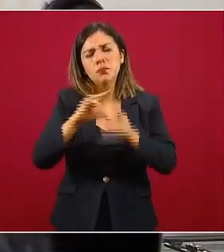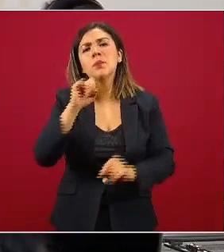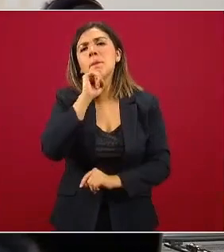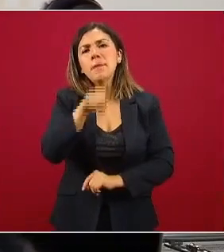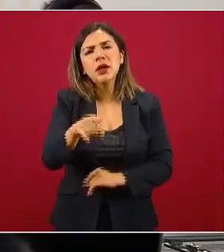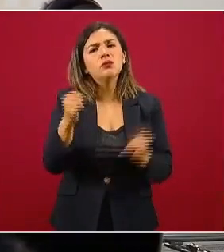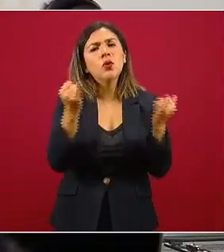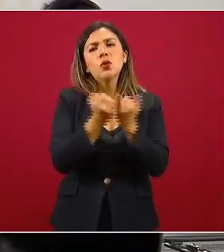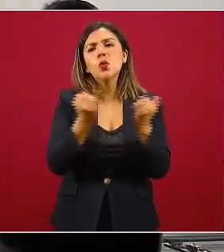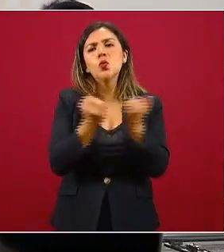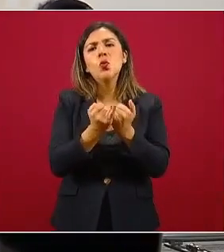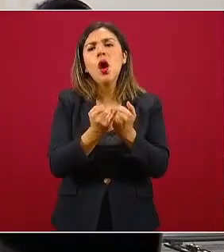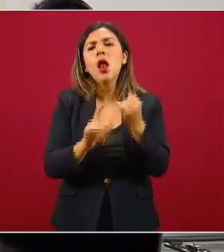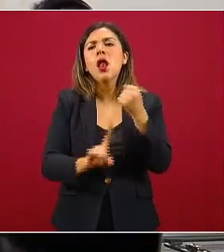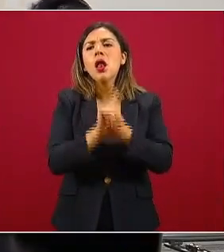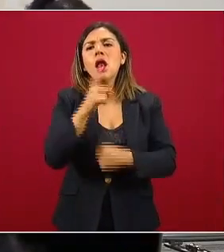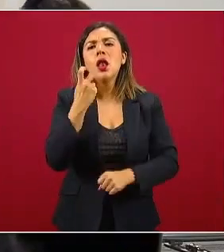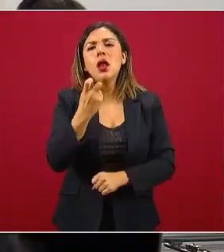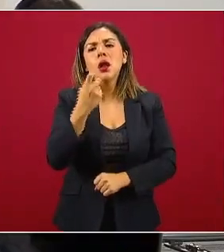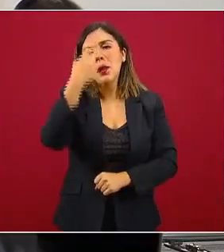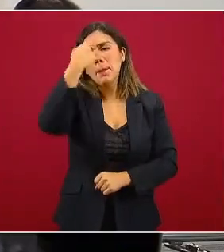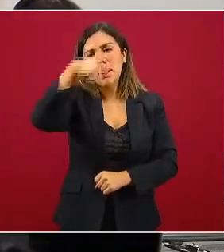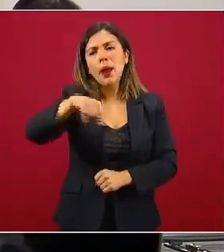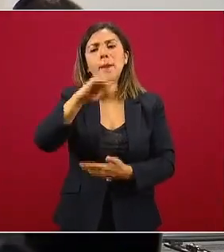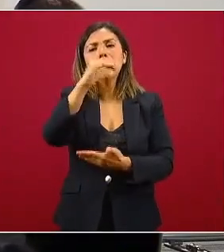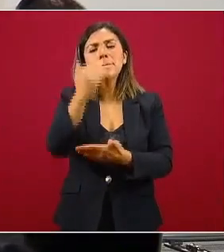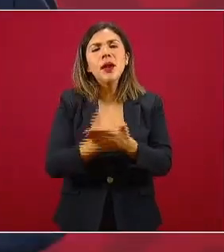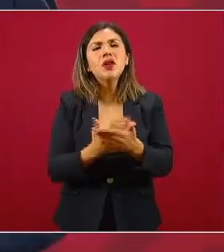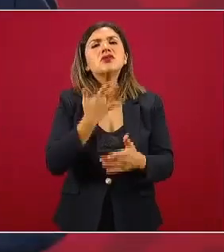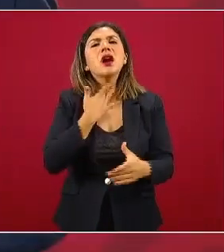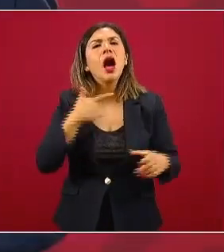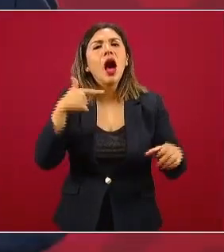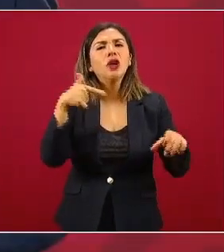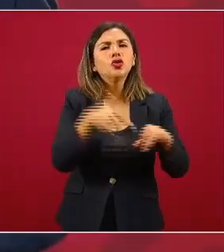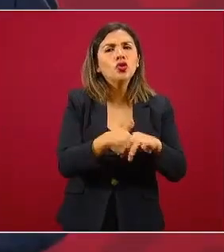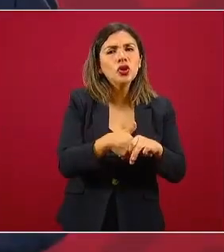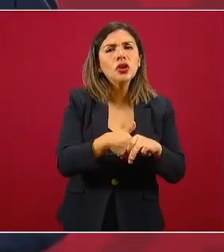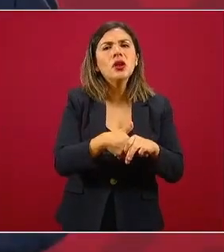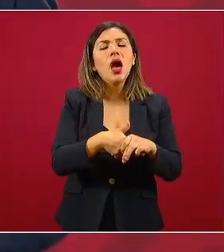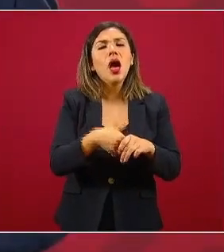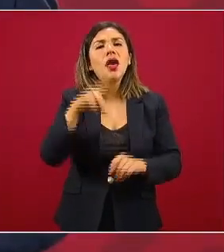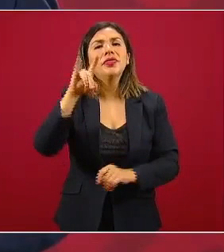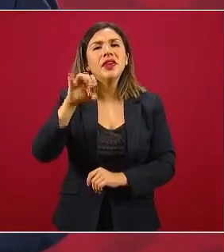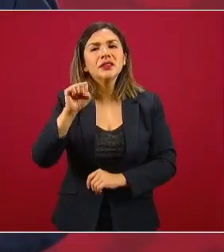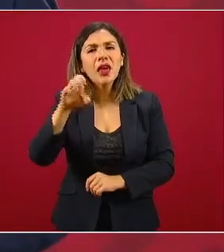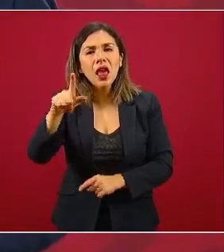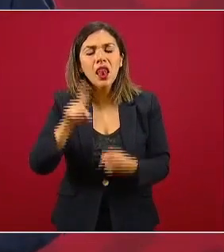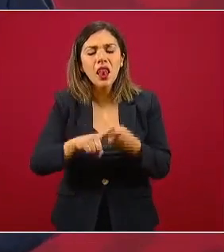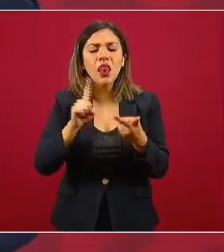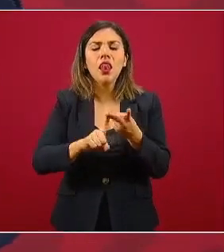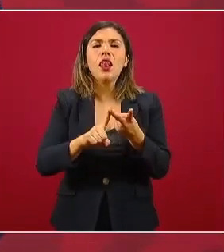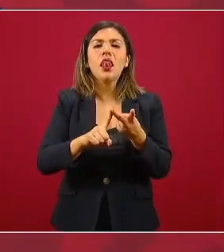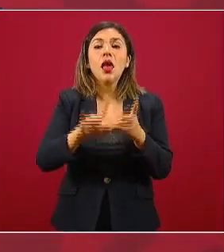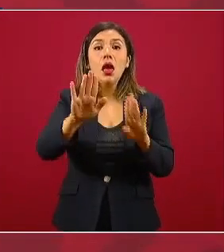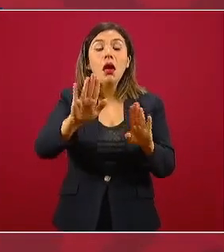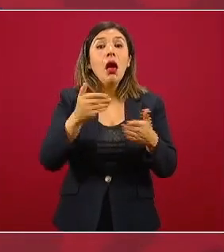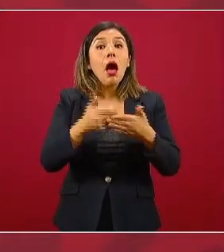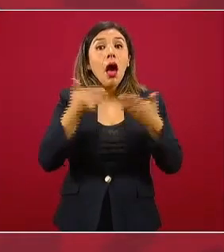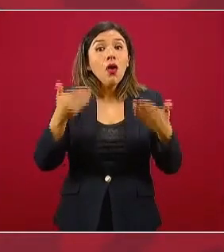caso de la disminución en las gasolinas, en el diésel. Ahora ha